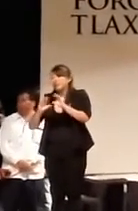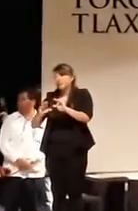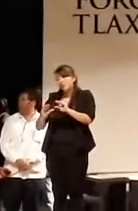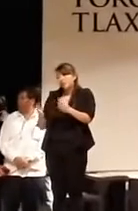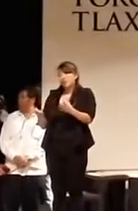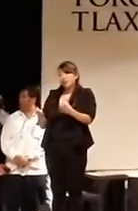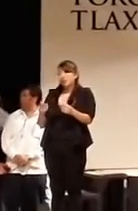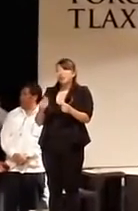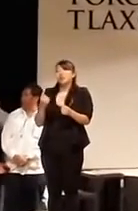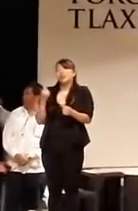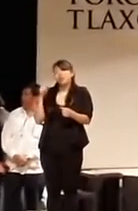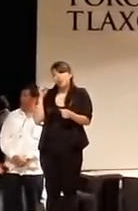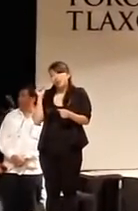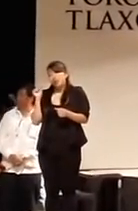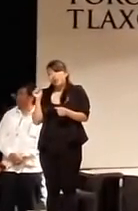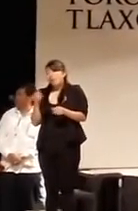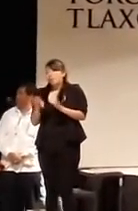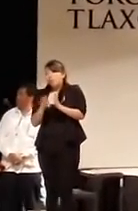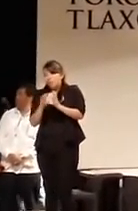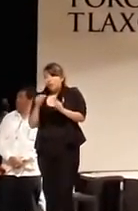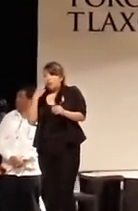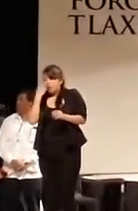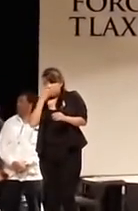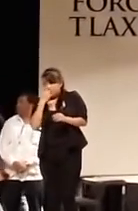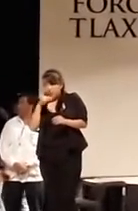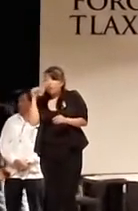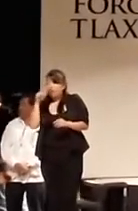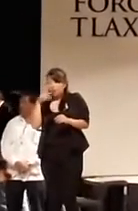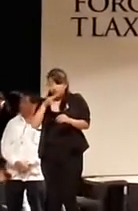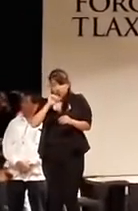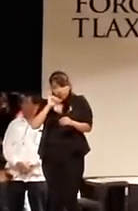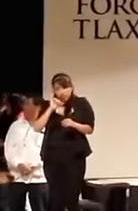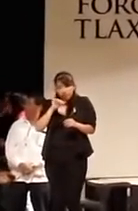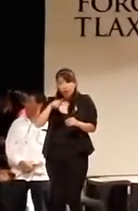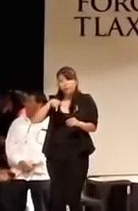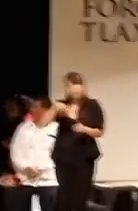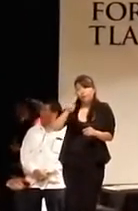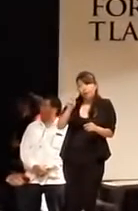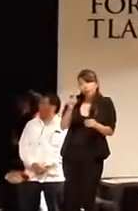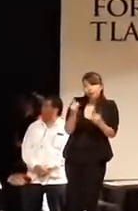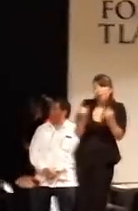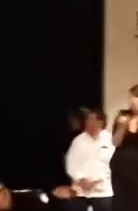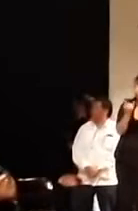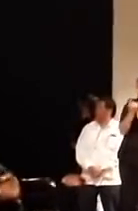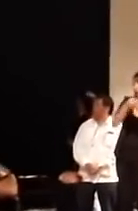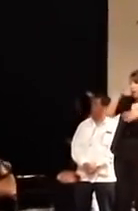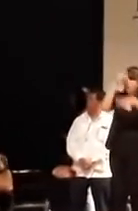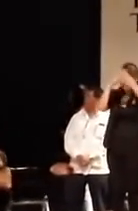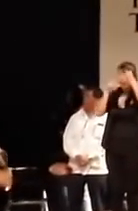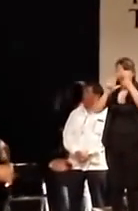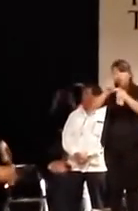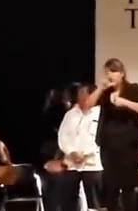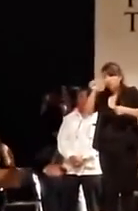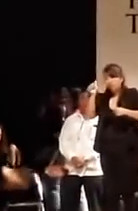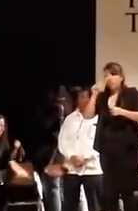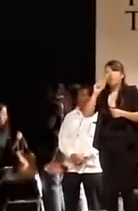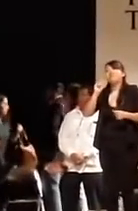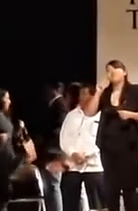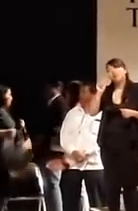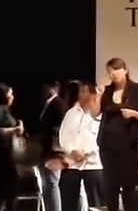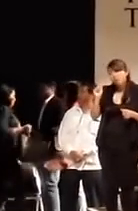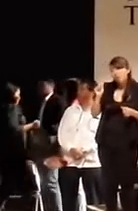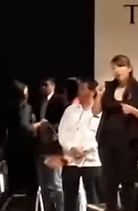construido sus referentes fuera de la escuela, en los medios de comunicación, en las redes sociales, en la